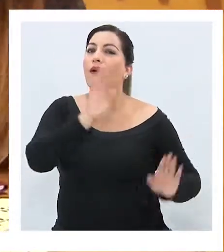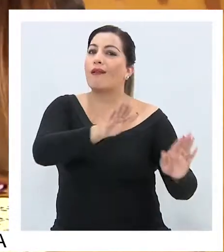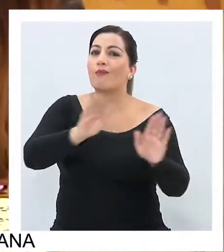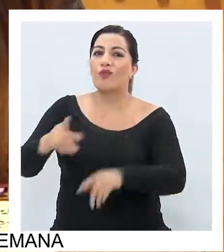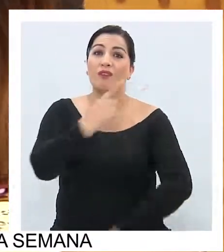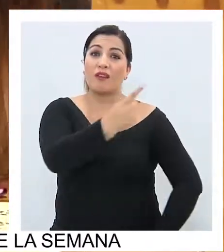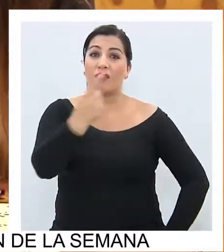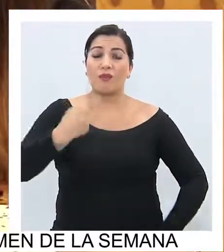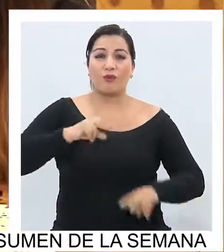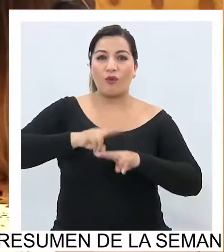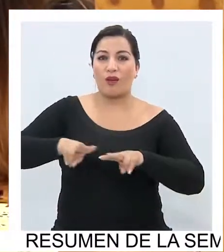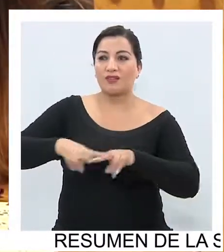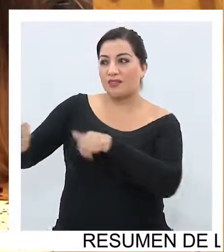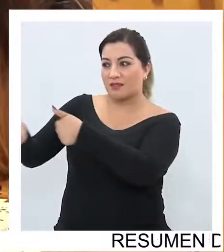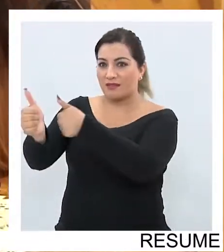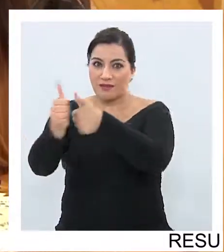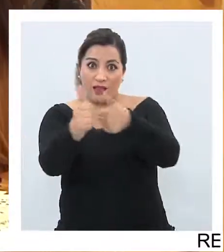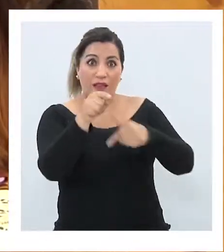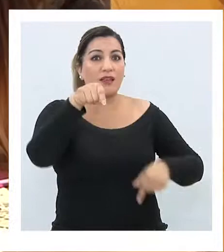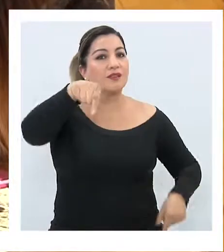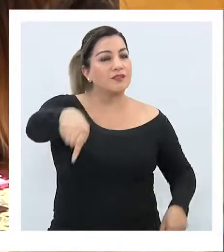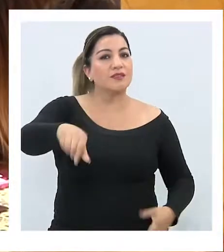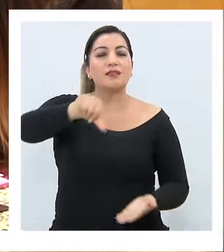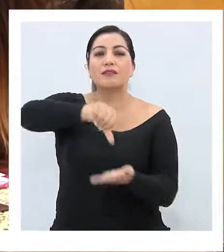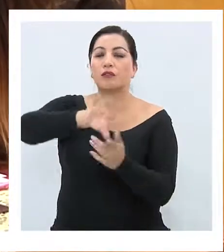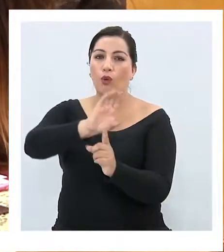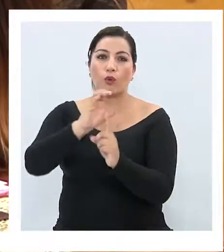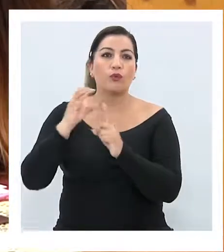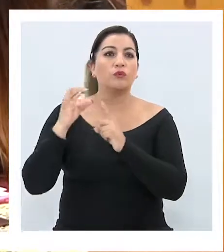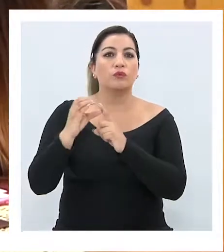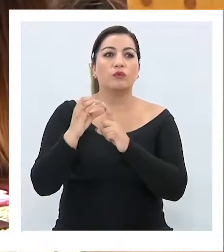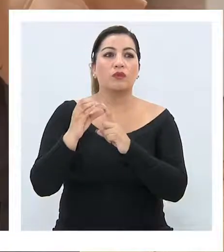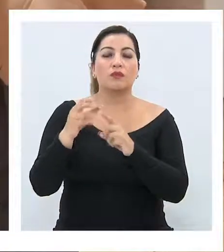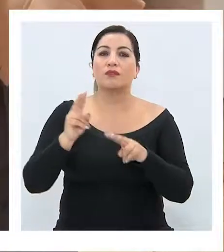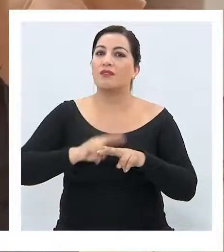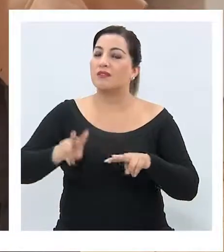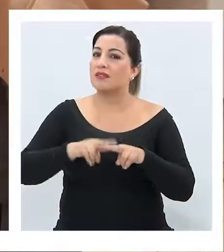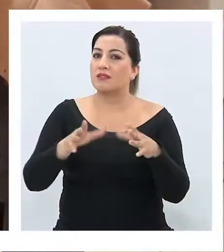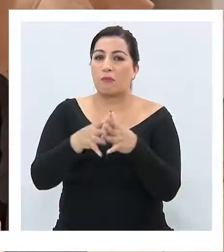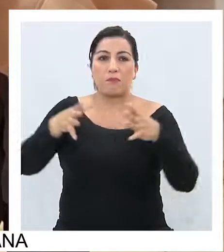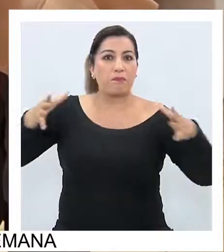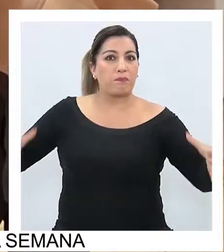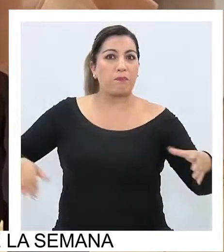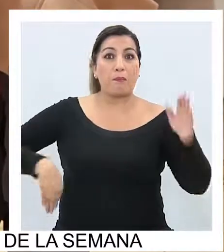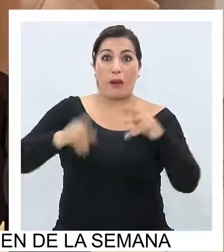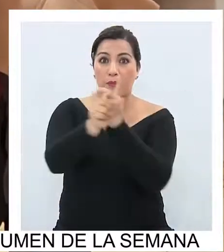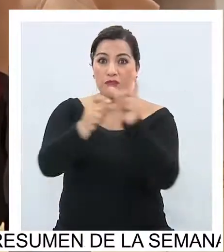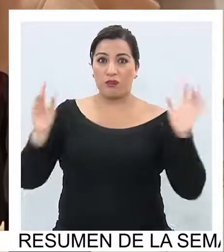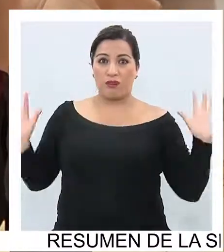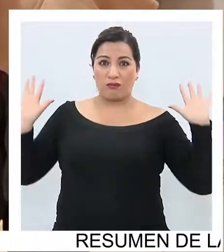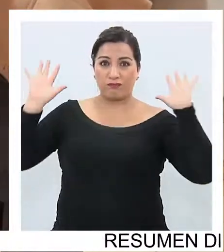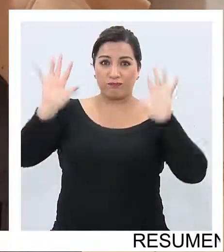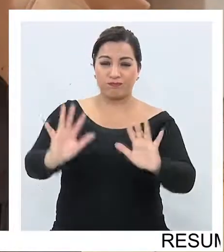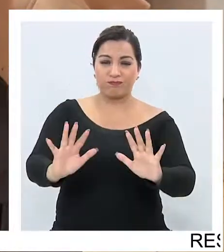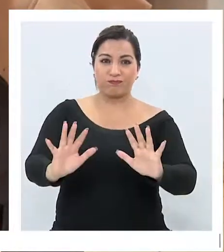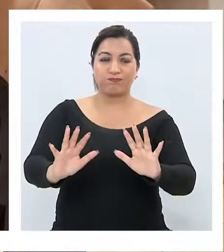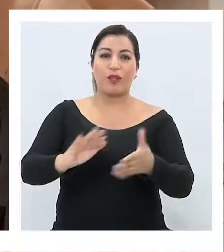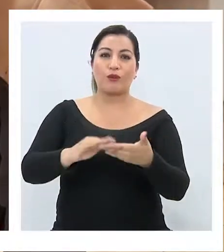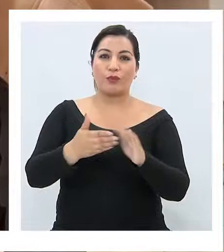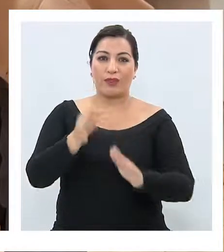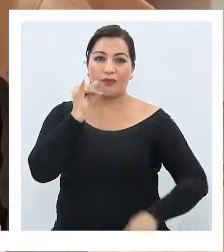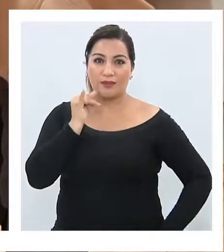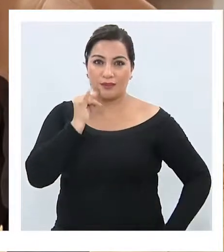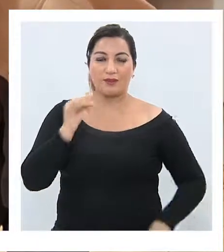uno realiza en su entorno, que con este centro cultural será maximizado a mayor cantidad de personas de la comunidad.